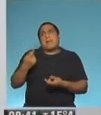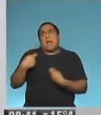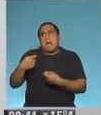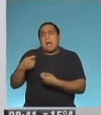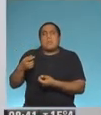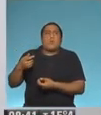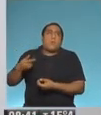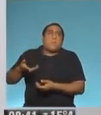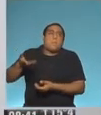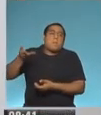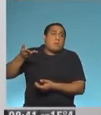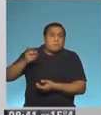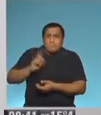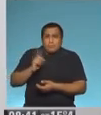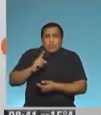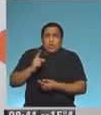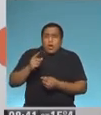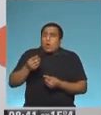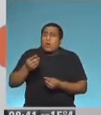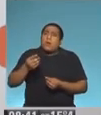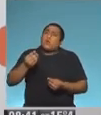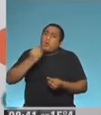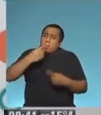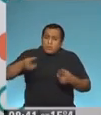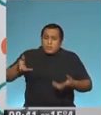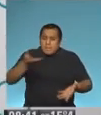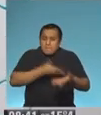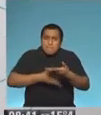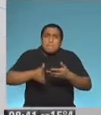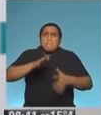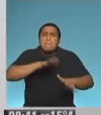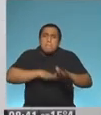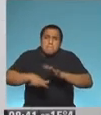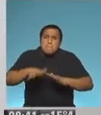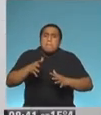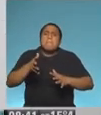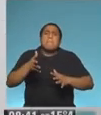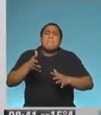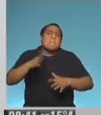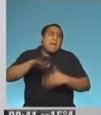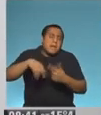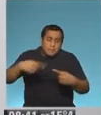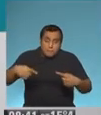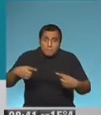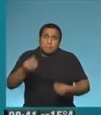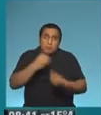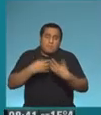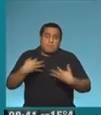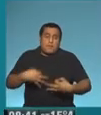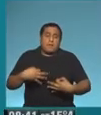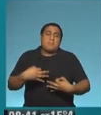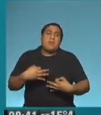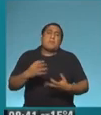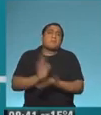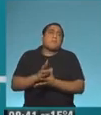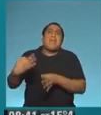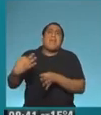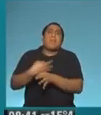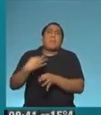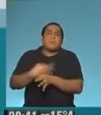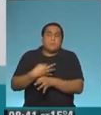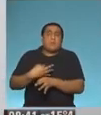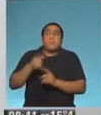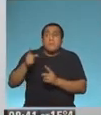más, y buenas combinaciones. Así que en ese proceso estamos como sociedad, en reeducarnos, porque la reeducación alimentaria, como bien